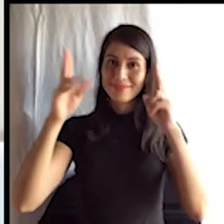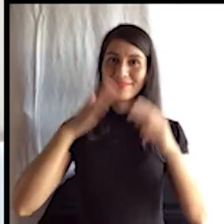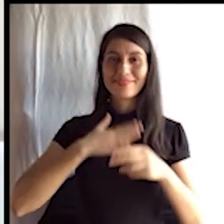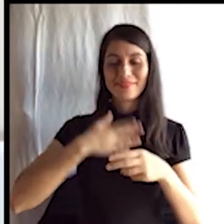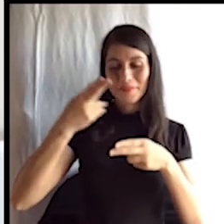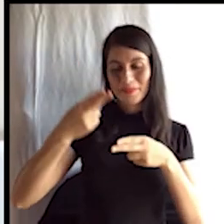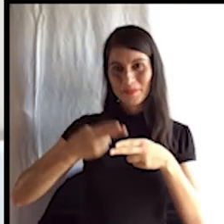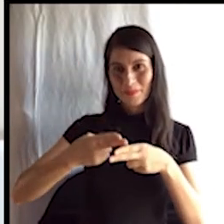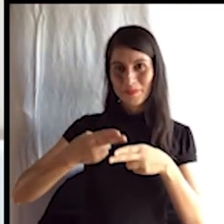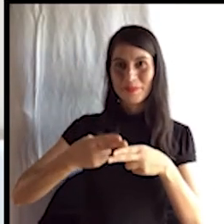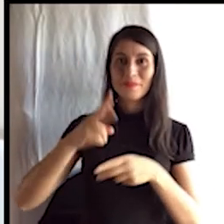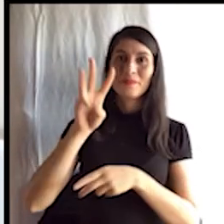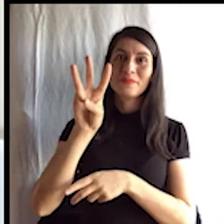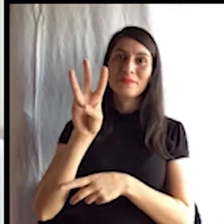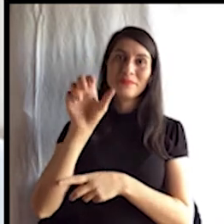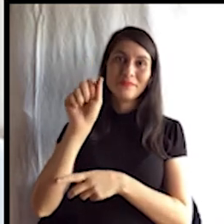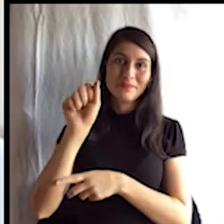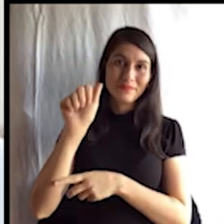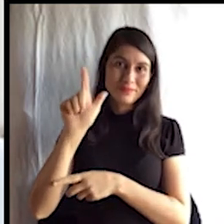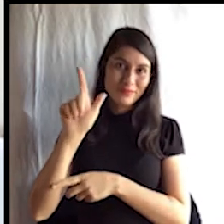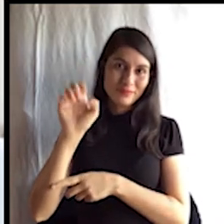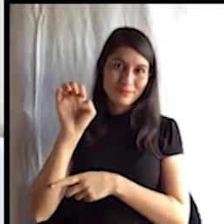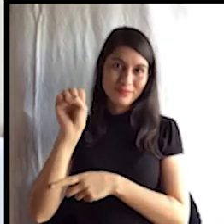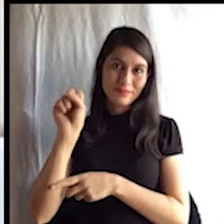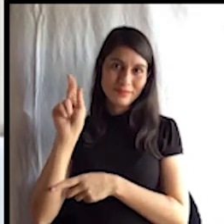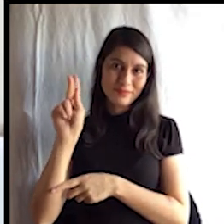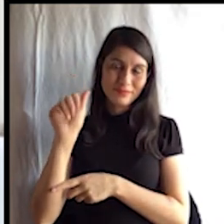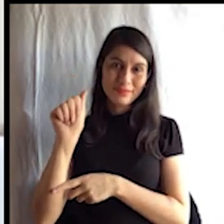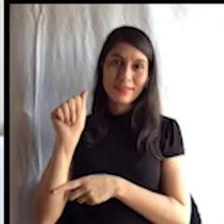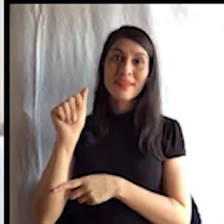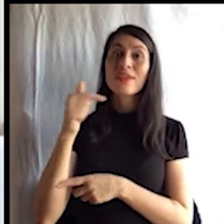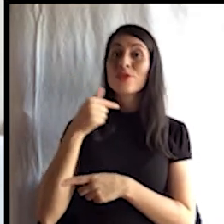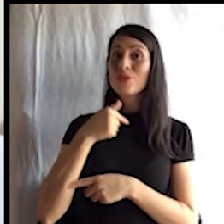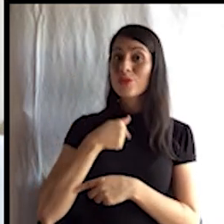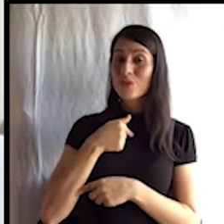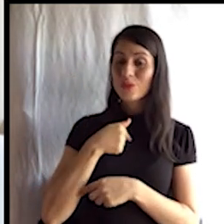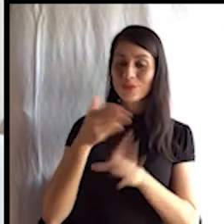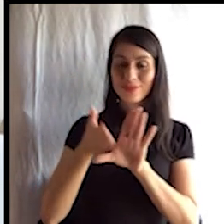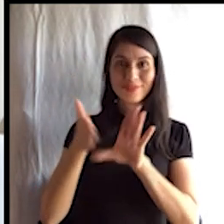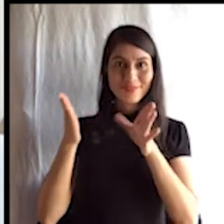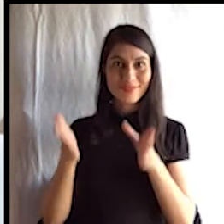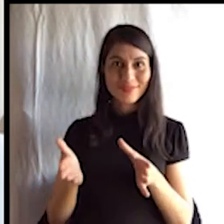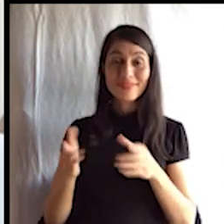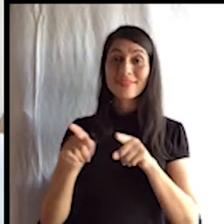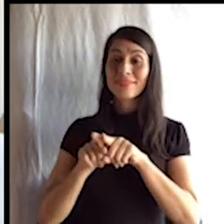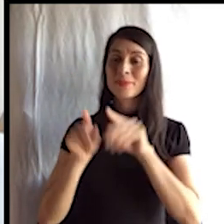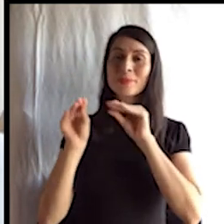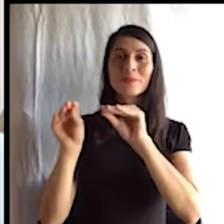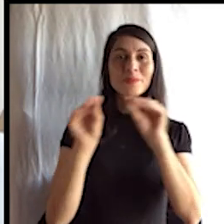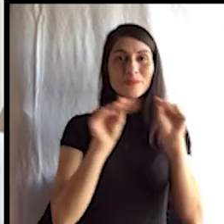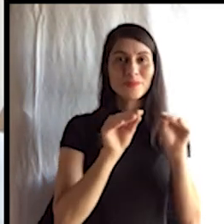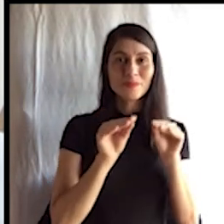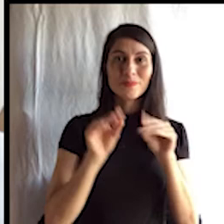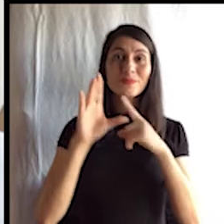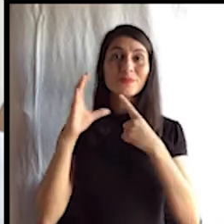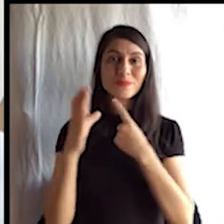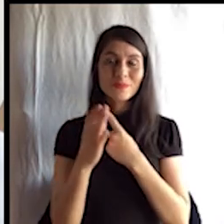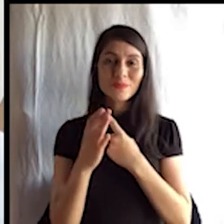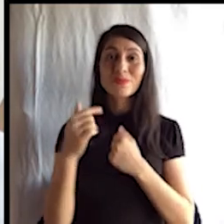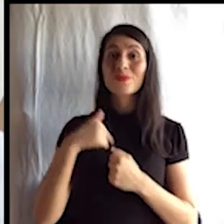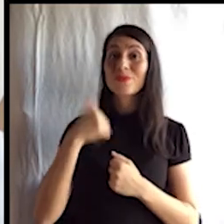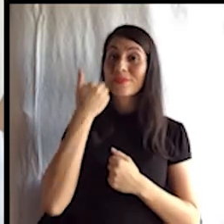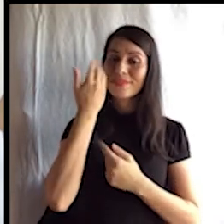Hola a todos y todas, mi nombre es Valens Guerrera, soy psicóloga y educadora cultural y el día de hoy vengo a mostrarte una forma divertida